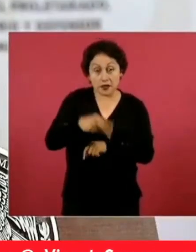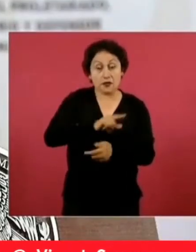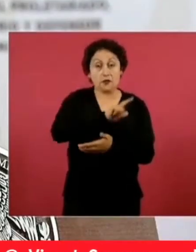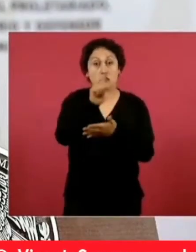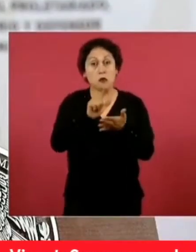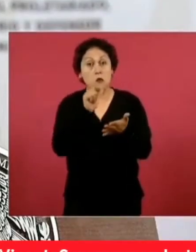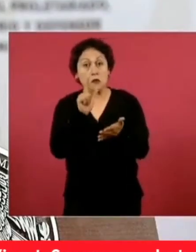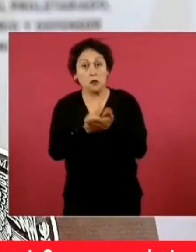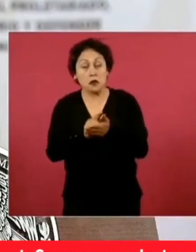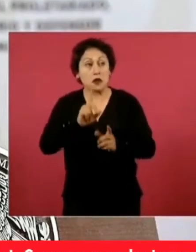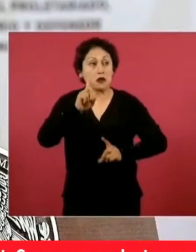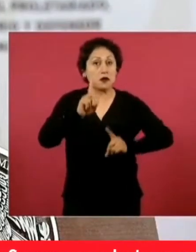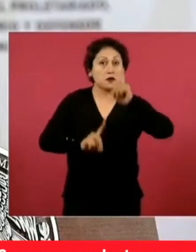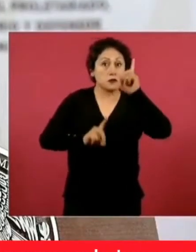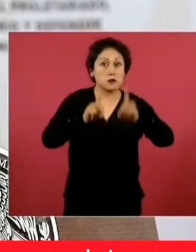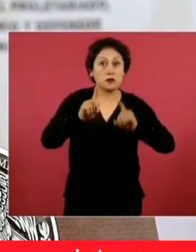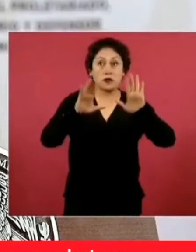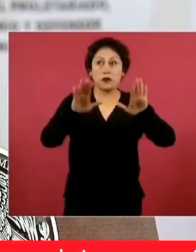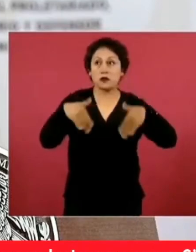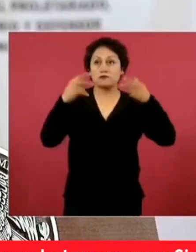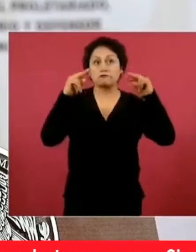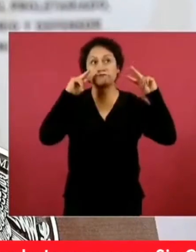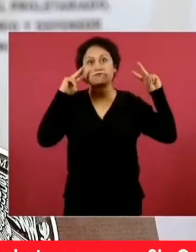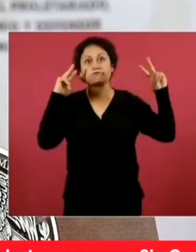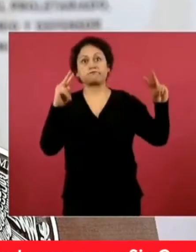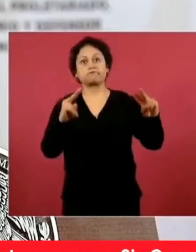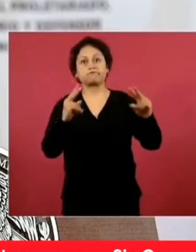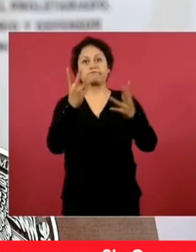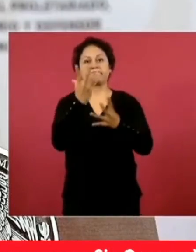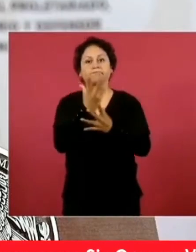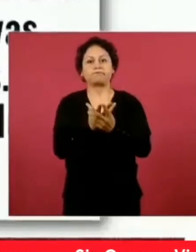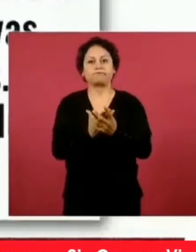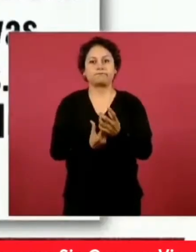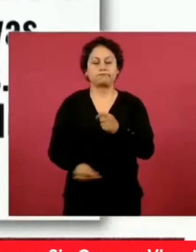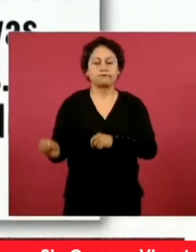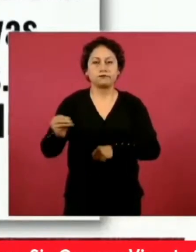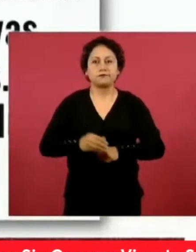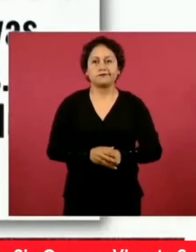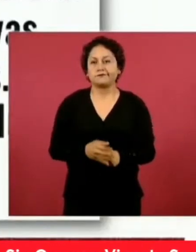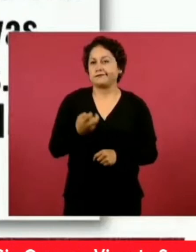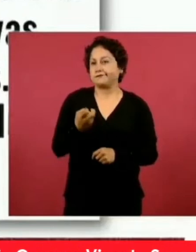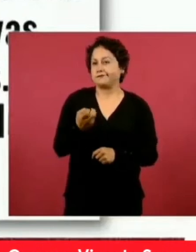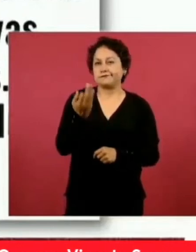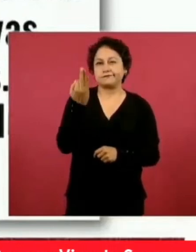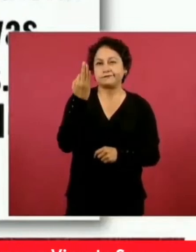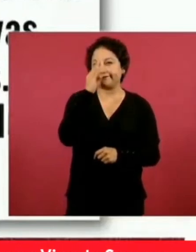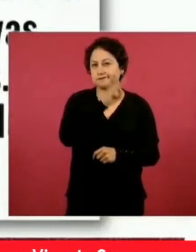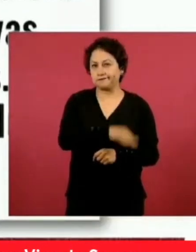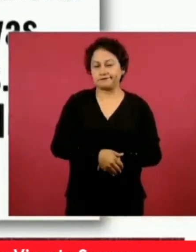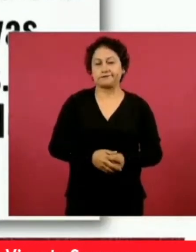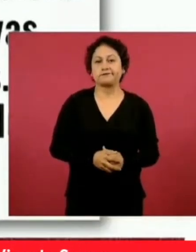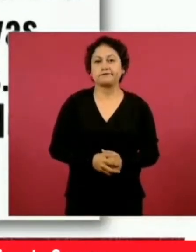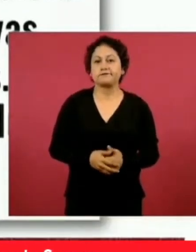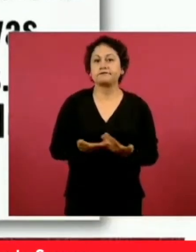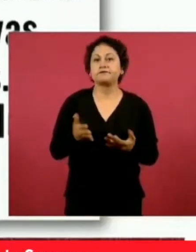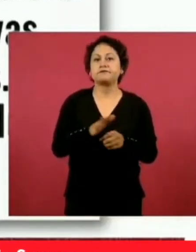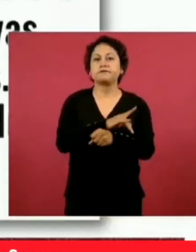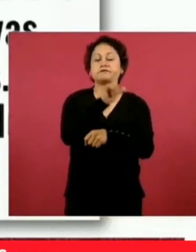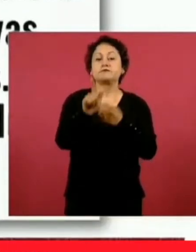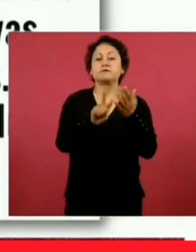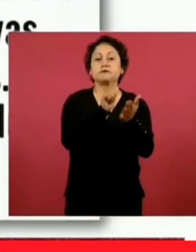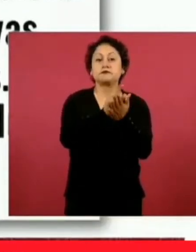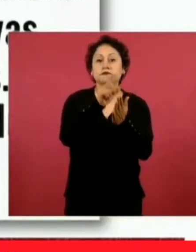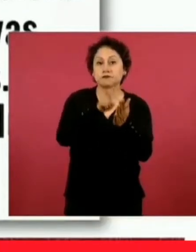como consecuencia que estos activos salieran del país. Pero esto es falso. La reforma al Poder Judicial no frena